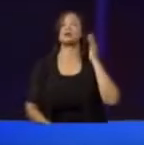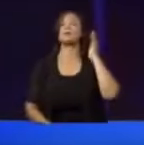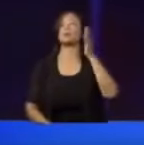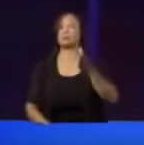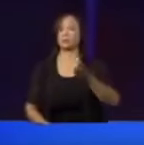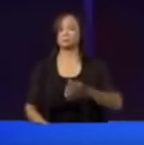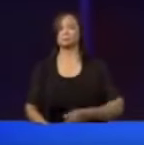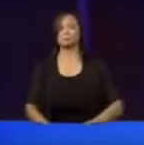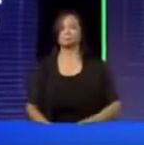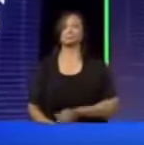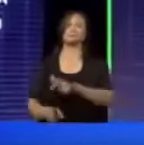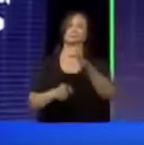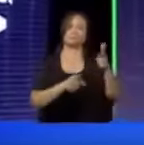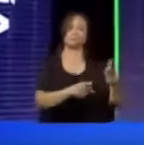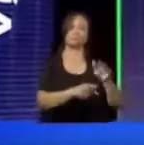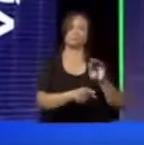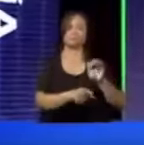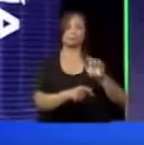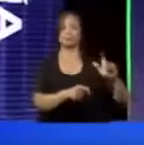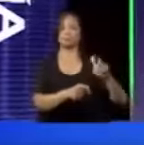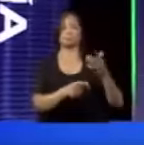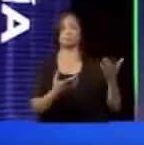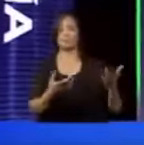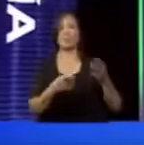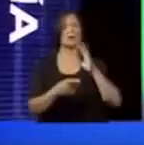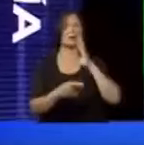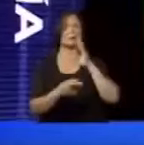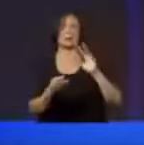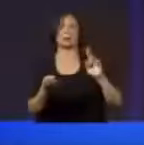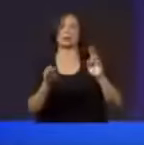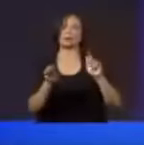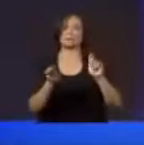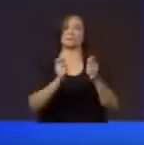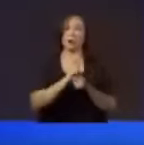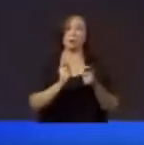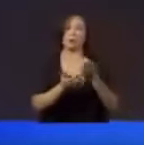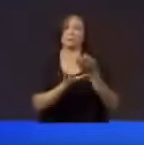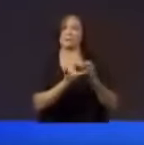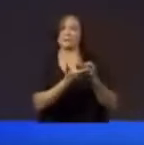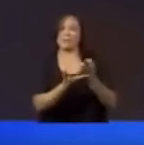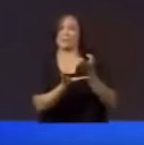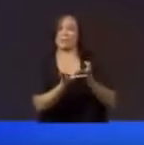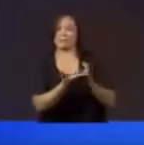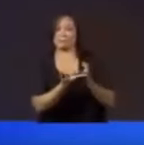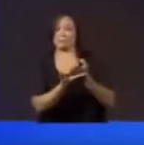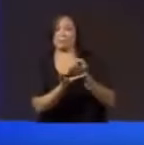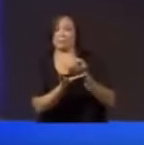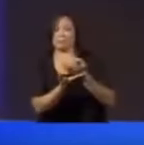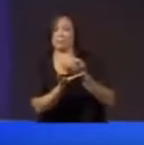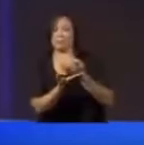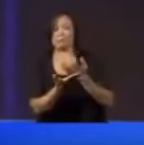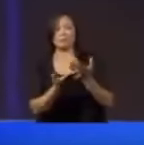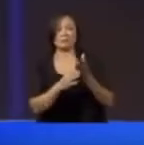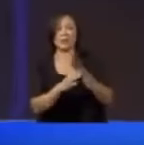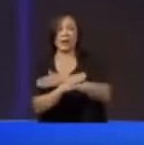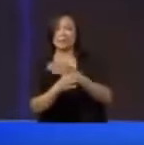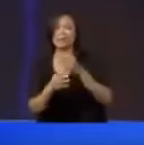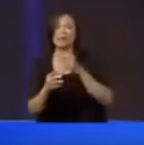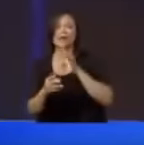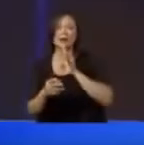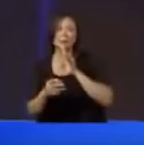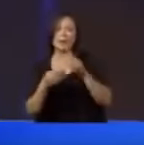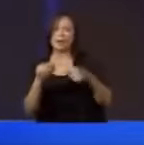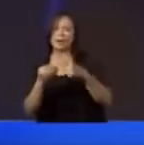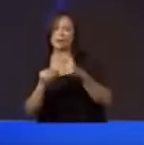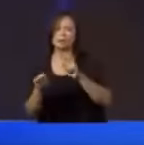por venir. Candidato Abel Martínez, su turno. No podemos hablar de reforma fiscal sin antes hablar